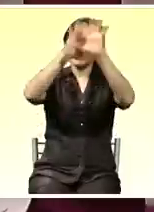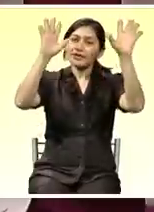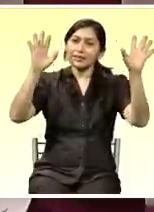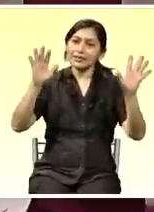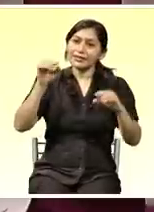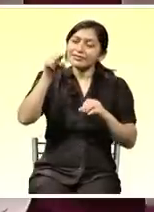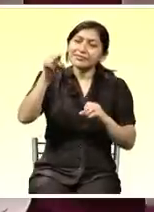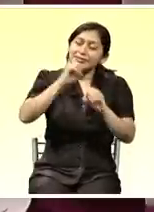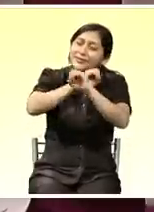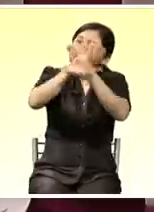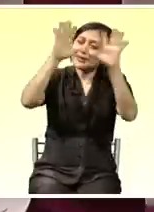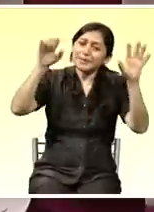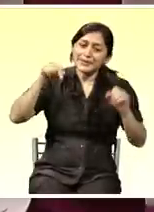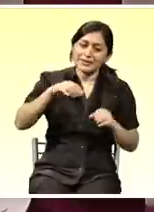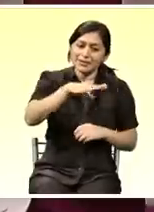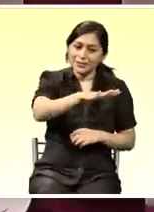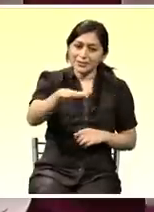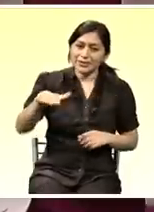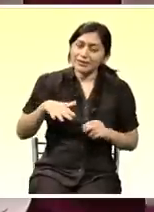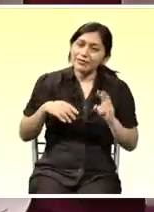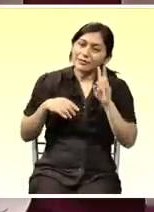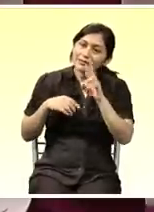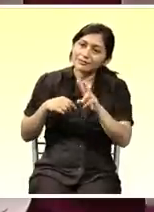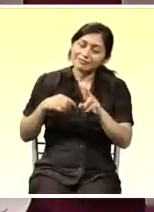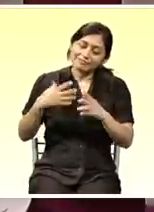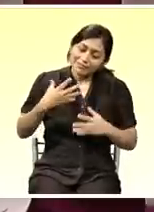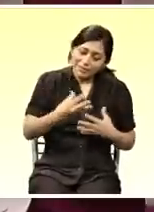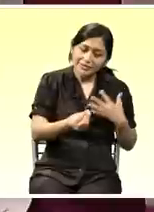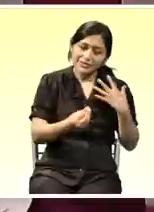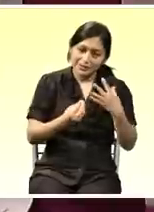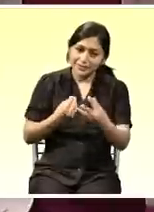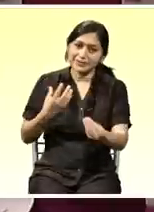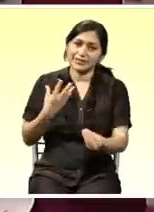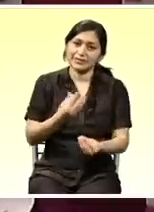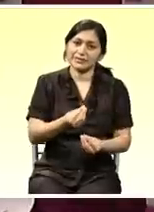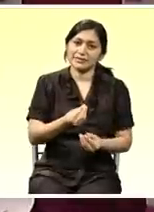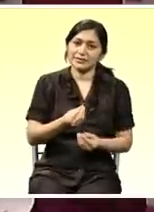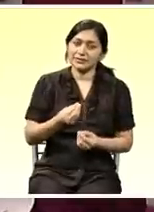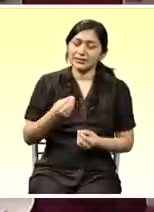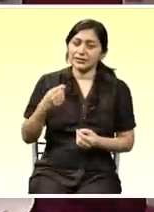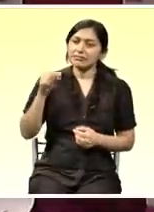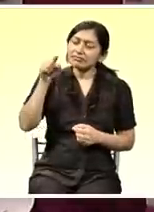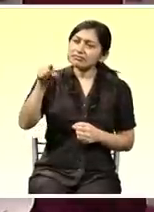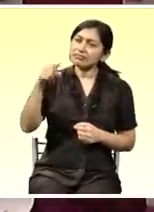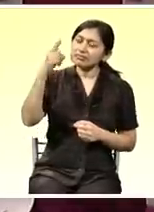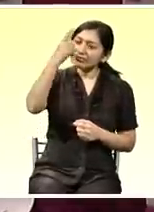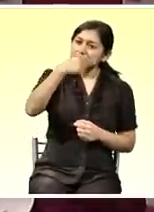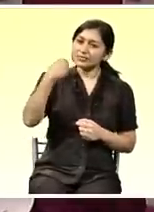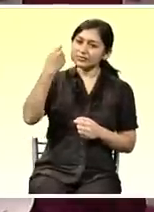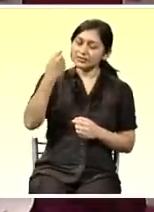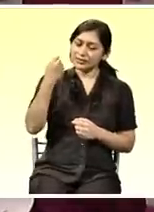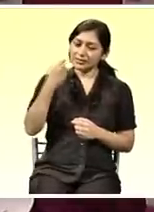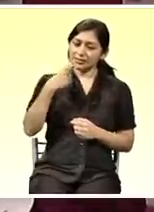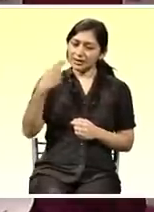gloria de este pueblo, en quien siempre halla todo su remedio. Mudando colores, tu semblante